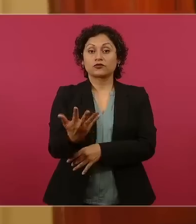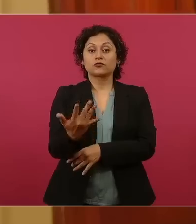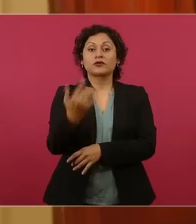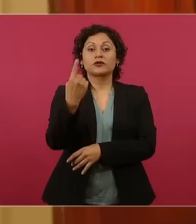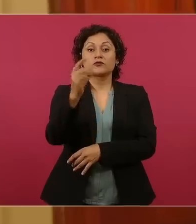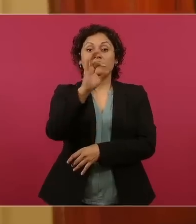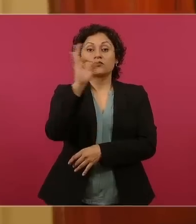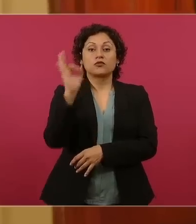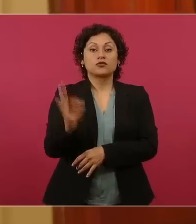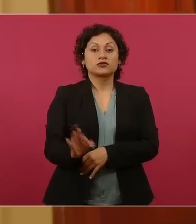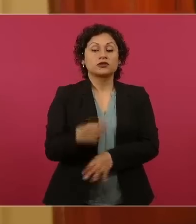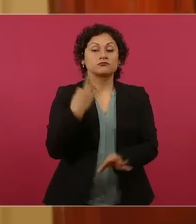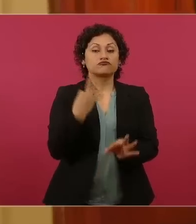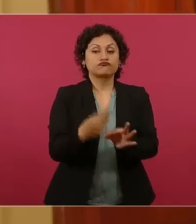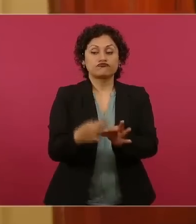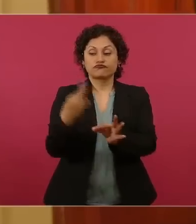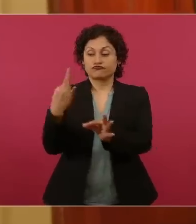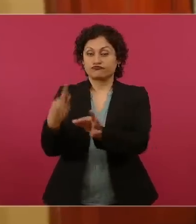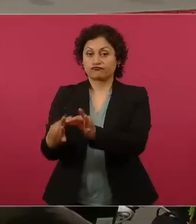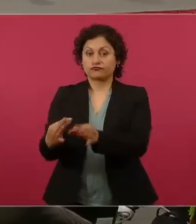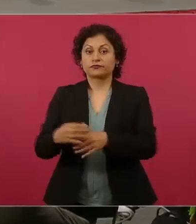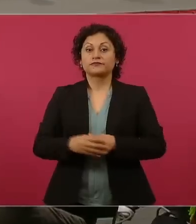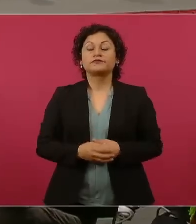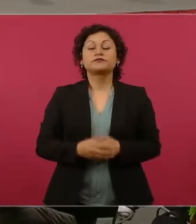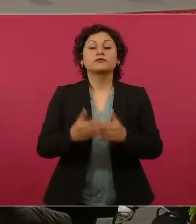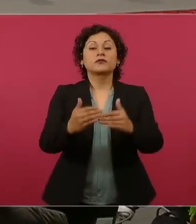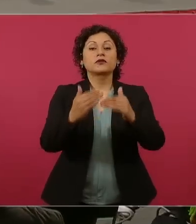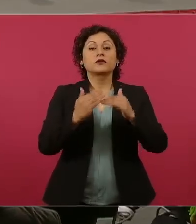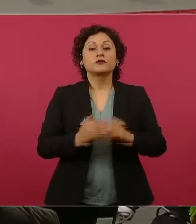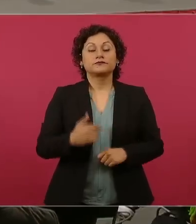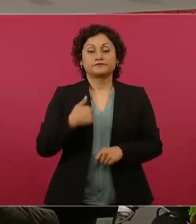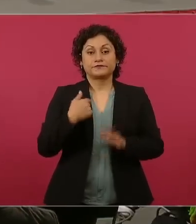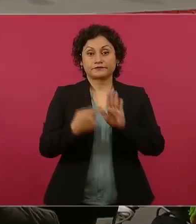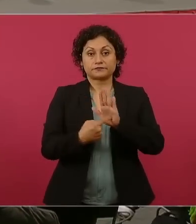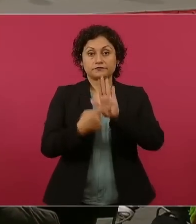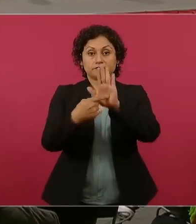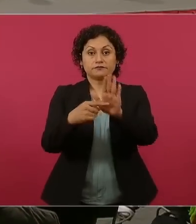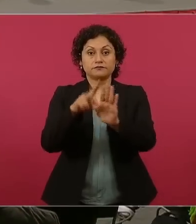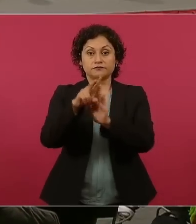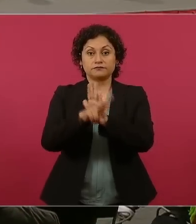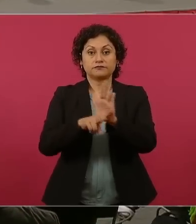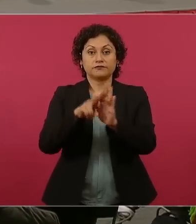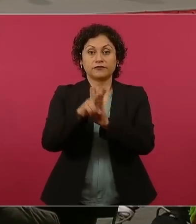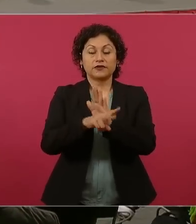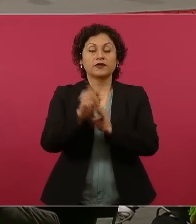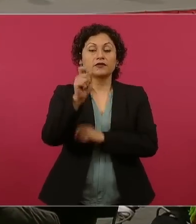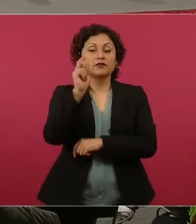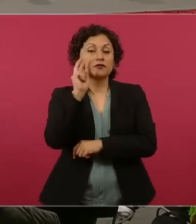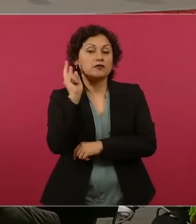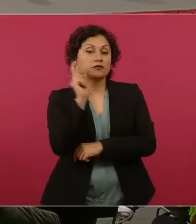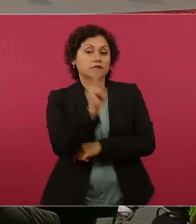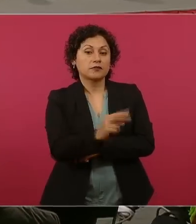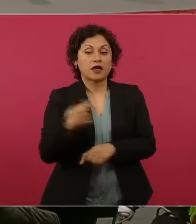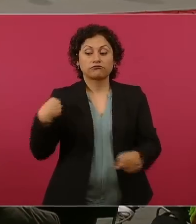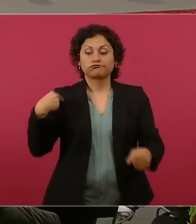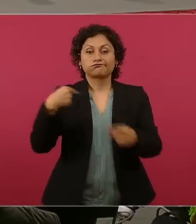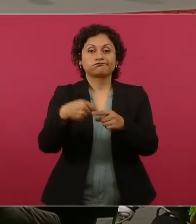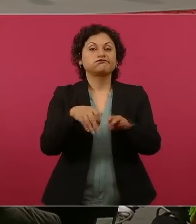20.51% de toda la tercera etapa. A continuación me voy a permitir presentarles a ustedes un video donde se aprecian los trabajos ejecutados a la